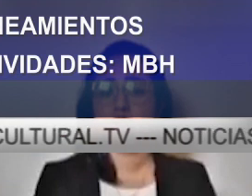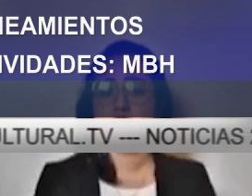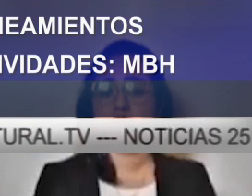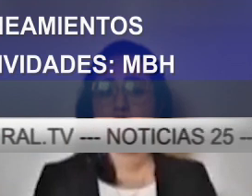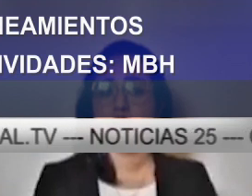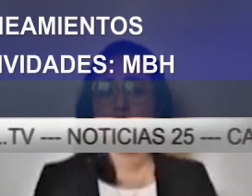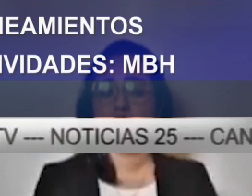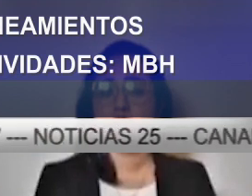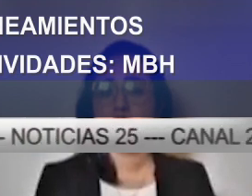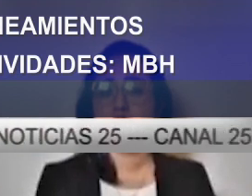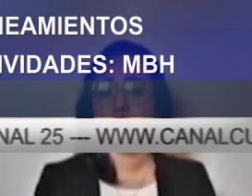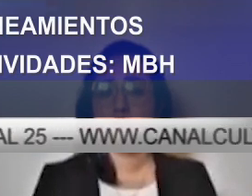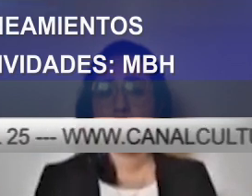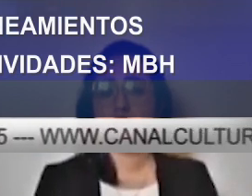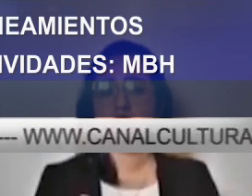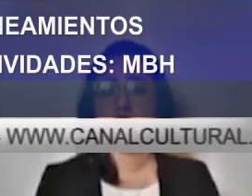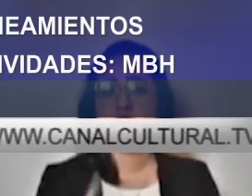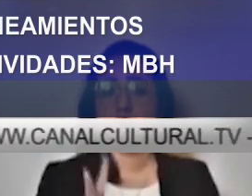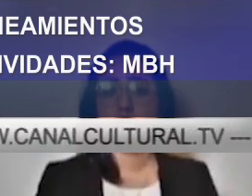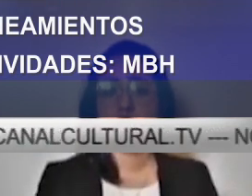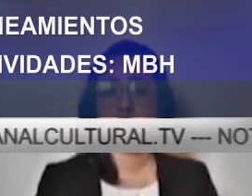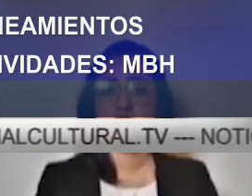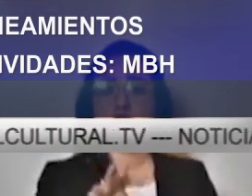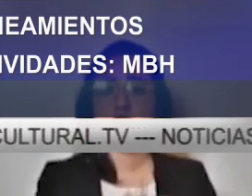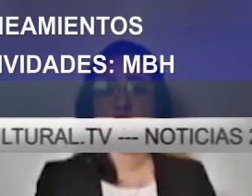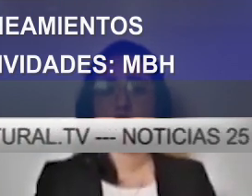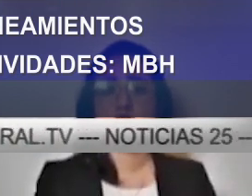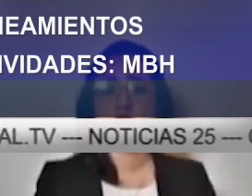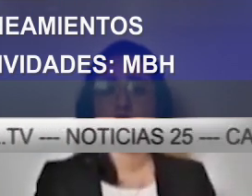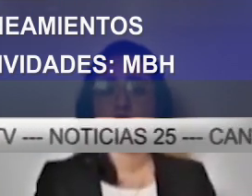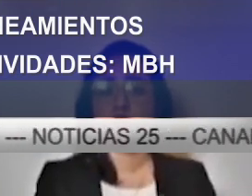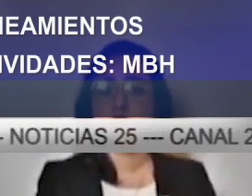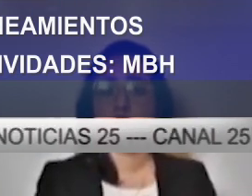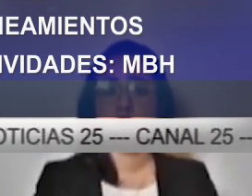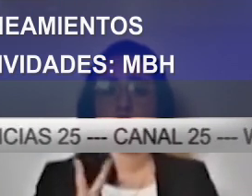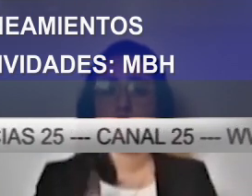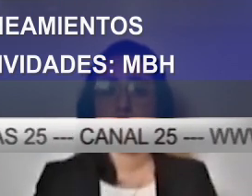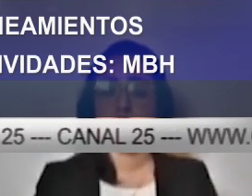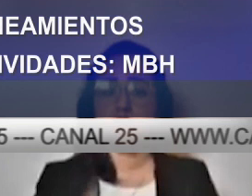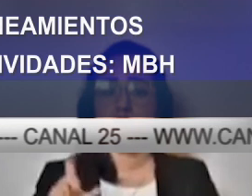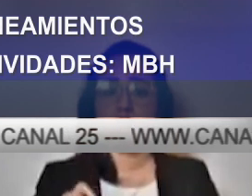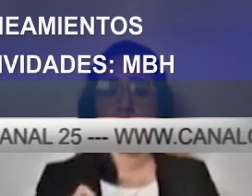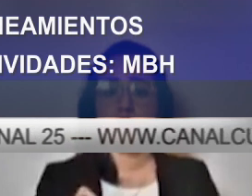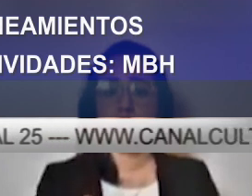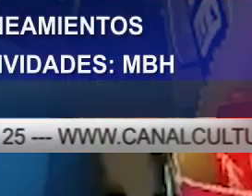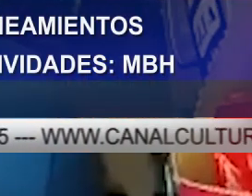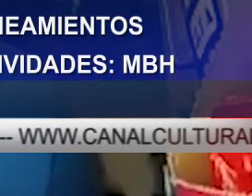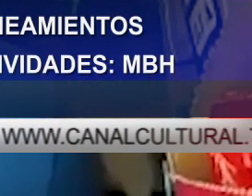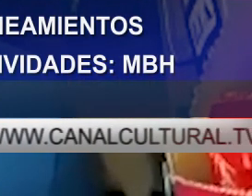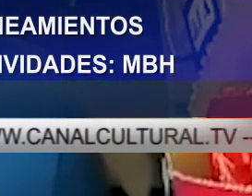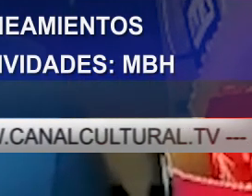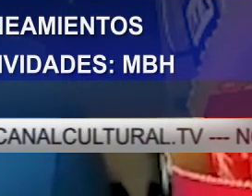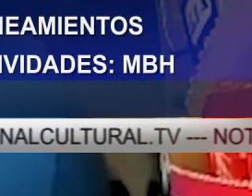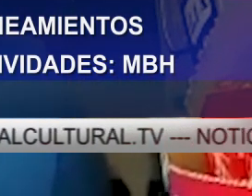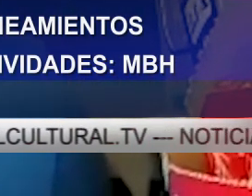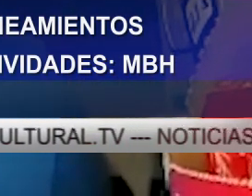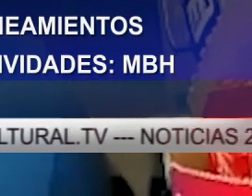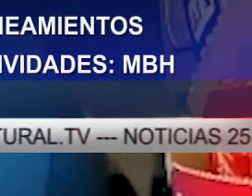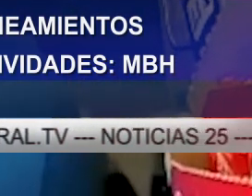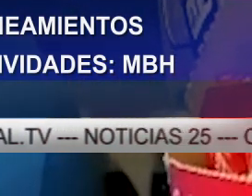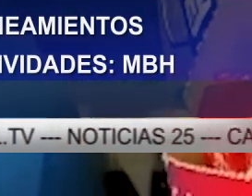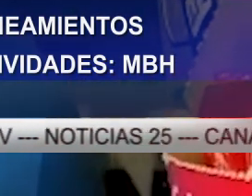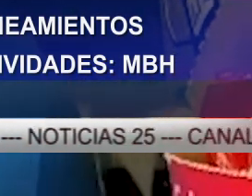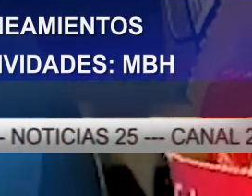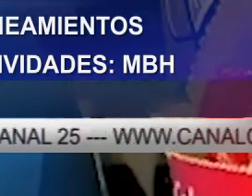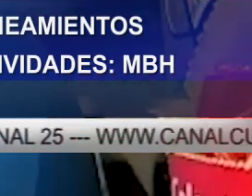regreso gradual a las actividades previas para el próximo 15 de junio. En videoconferencia de prensa en Casa Aguayo para